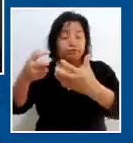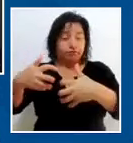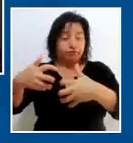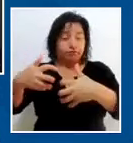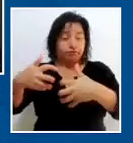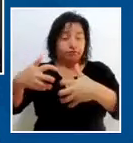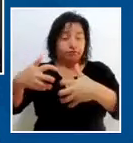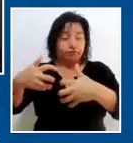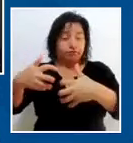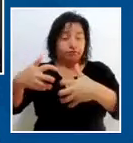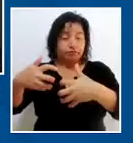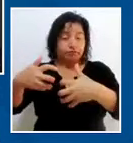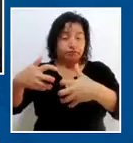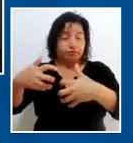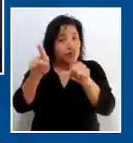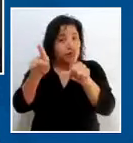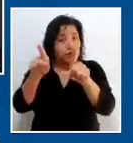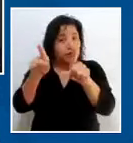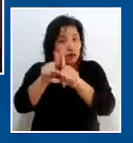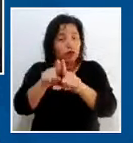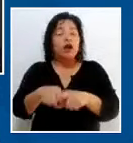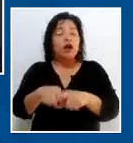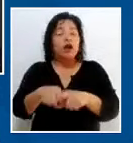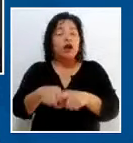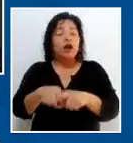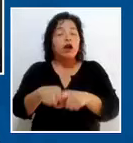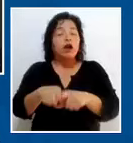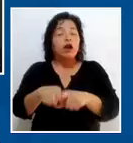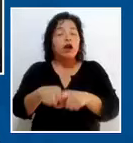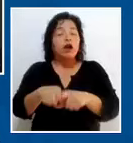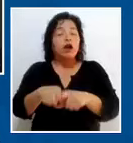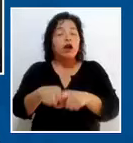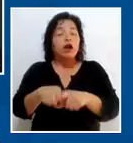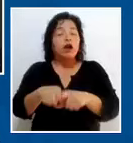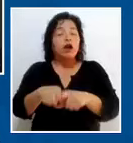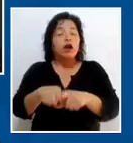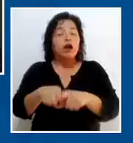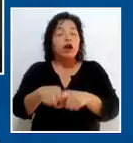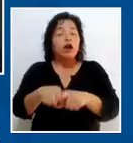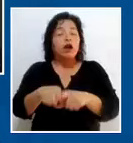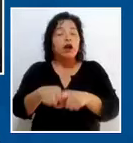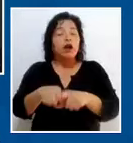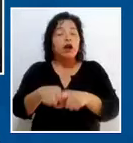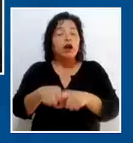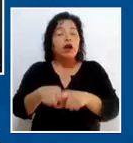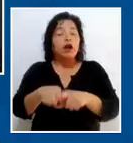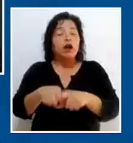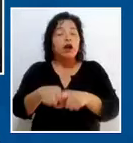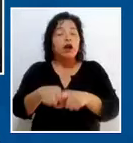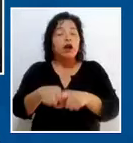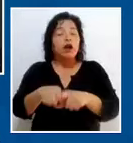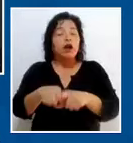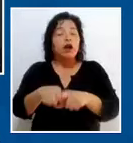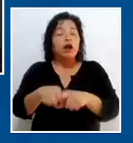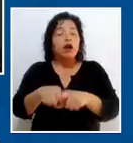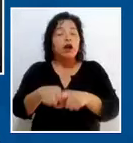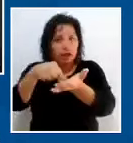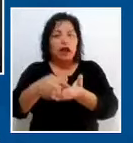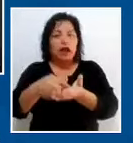Las notarías ejercen una función administrativa y por ende también están obligadas a entregar información en